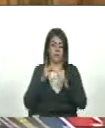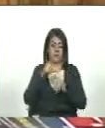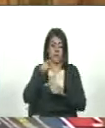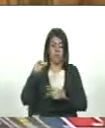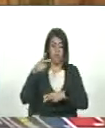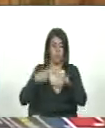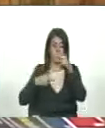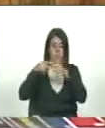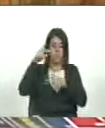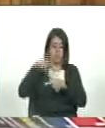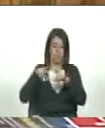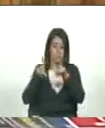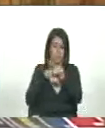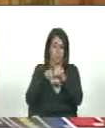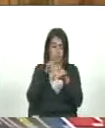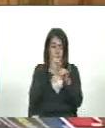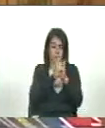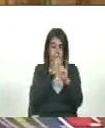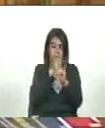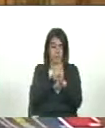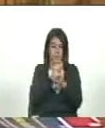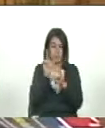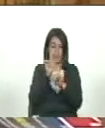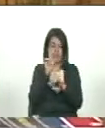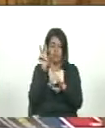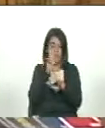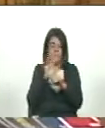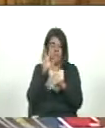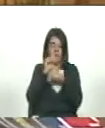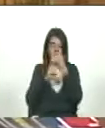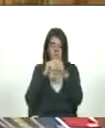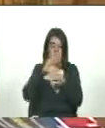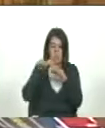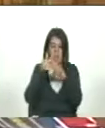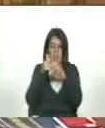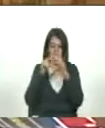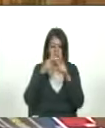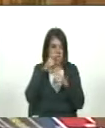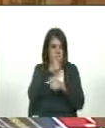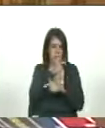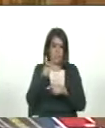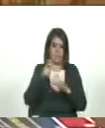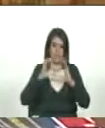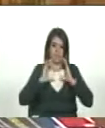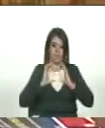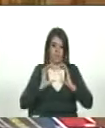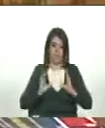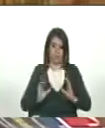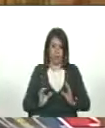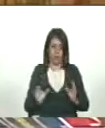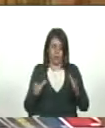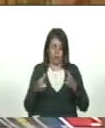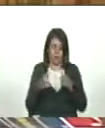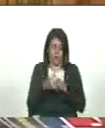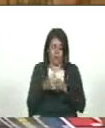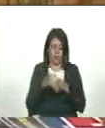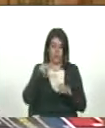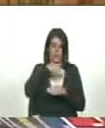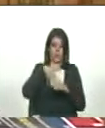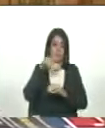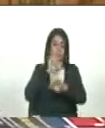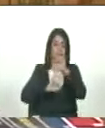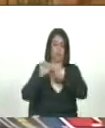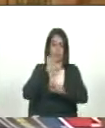algoritmos de redes sociales, sino que Venezuela como un todo, como un pueblo, como un cuerpo nacional,